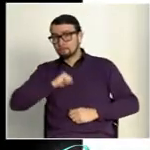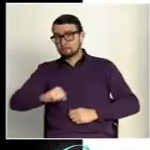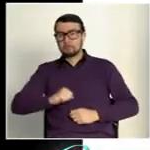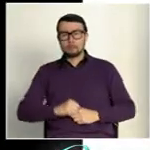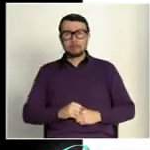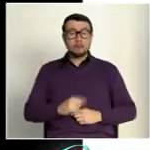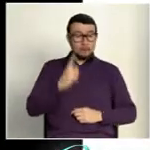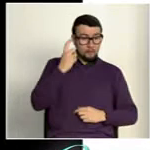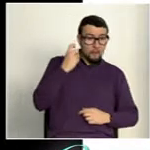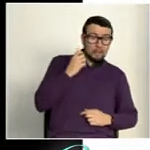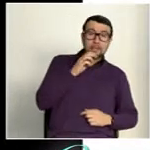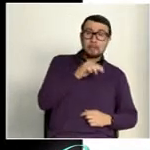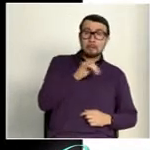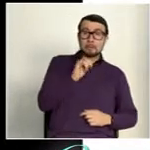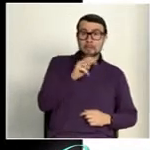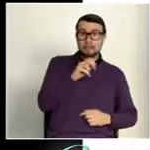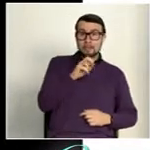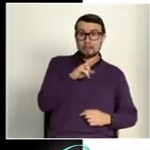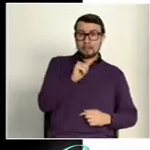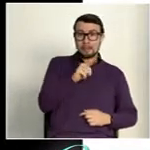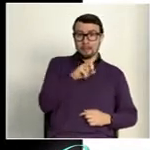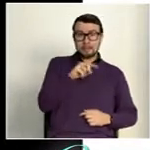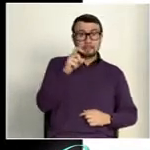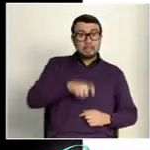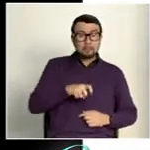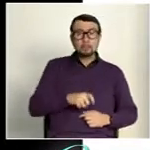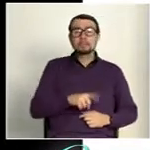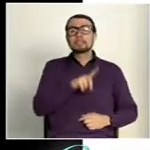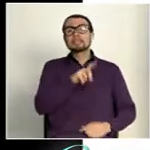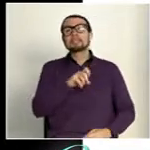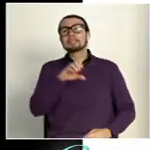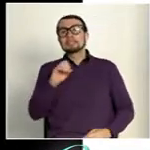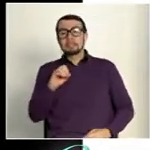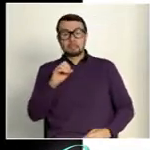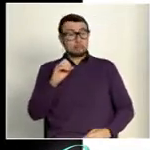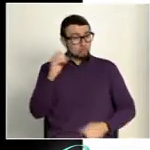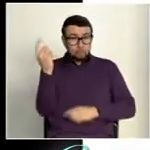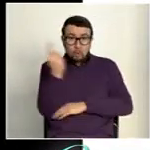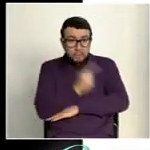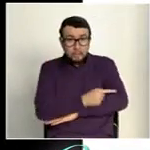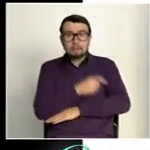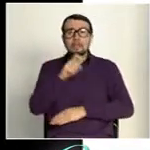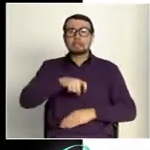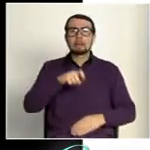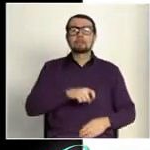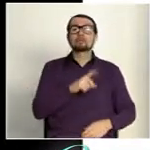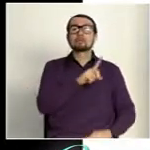minerales, nosotros debemos consumir aproximadamente 60 minerales en el día, aproximadamente.